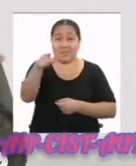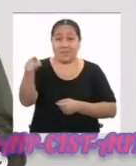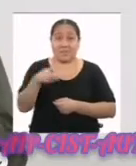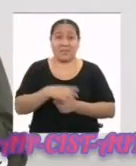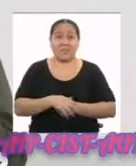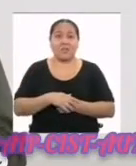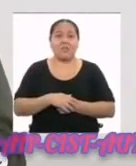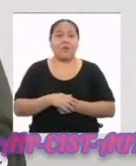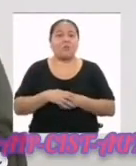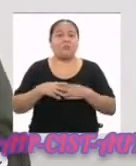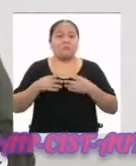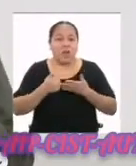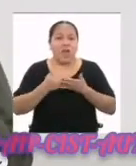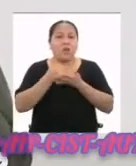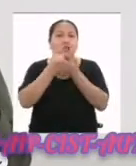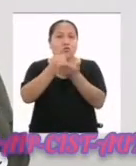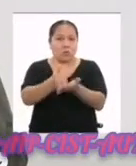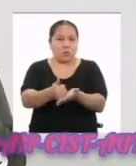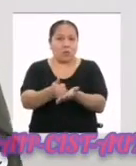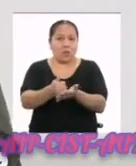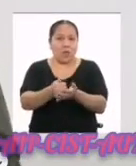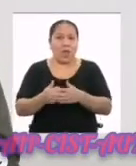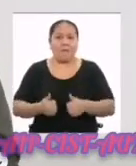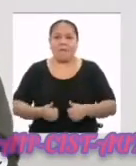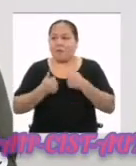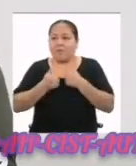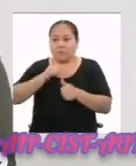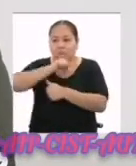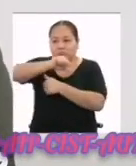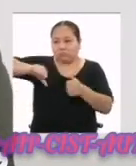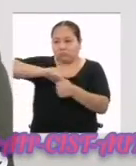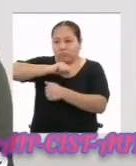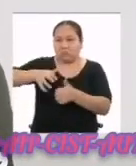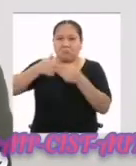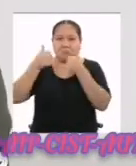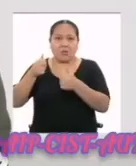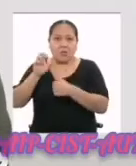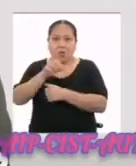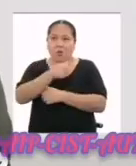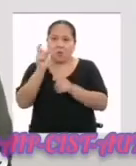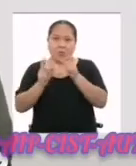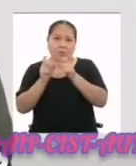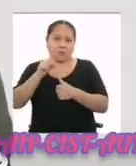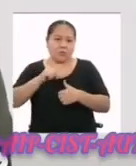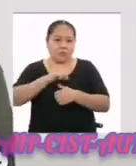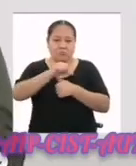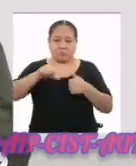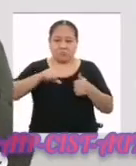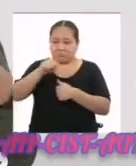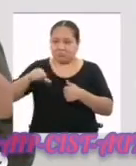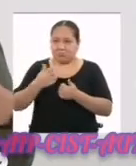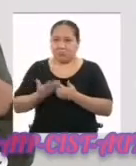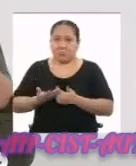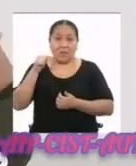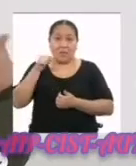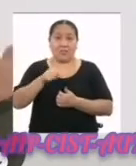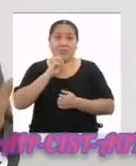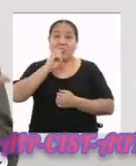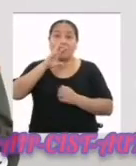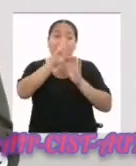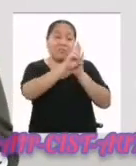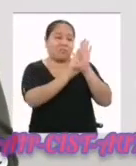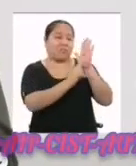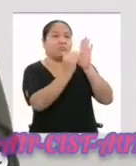nos permiten convivir en armonía con otras personas dentro de un mismo espacio, porque nos indican